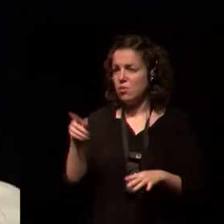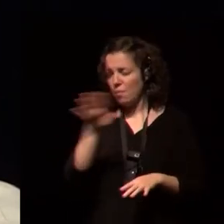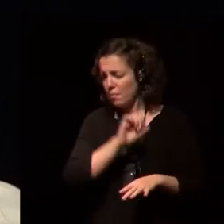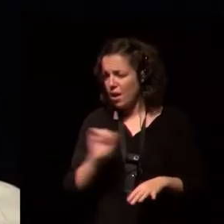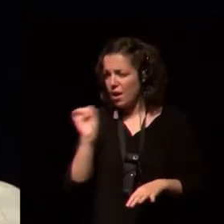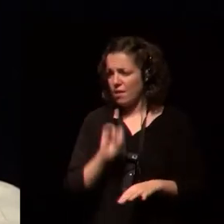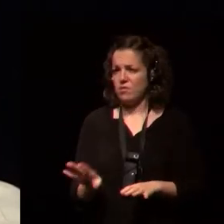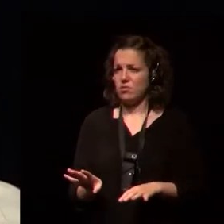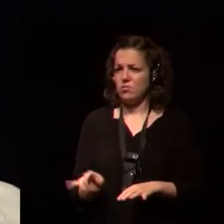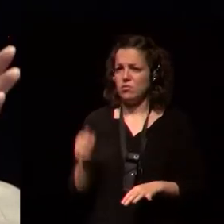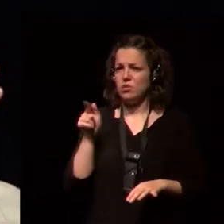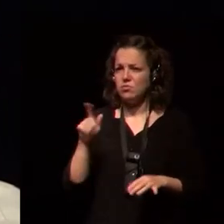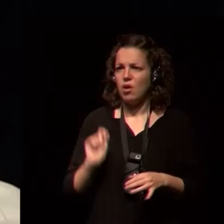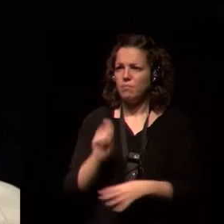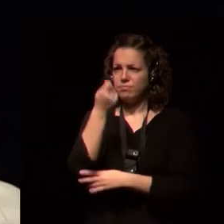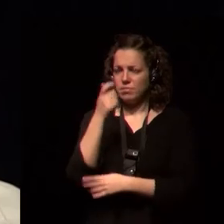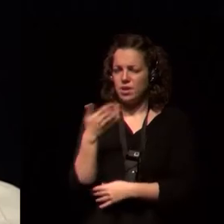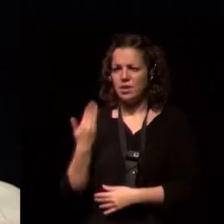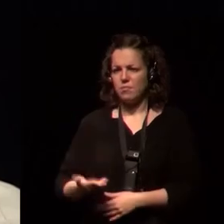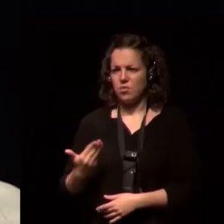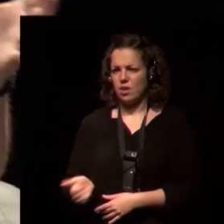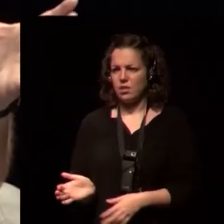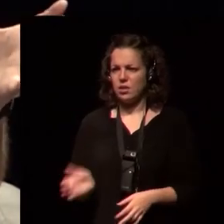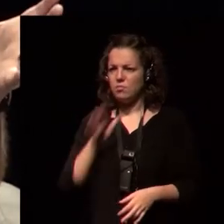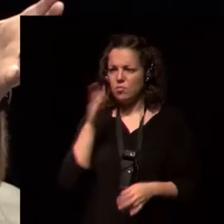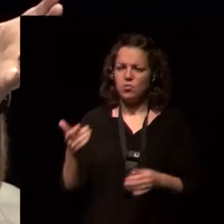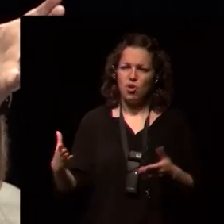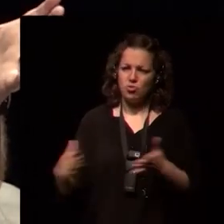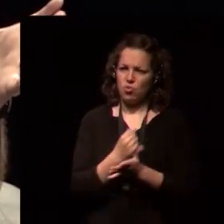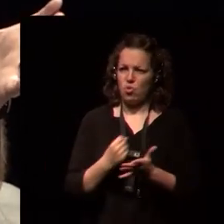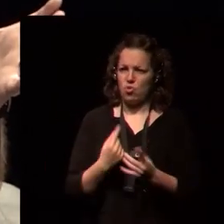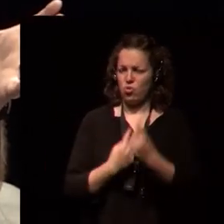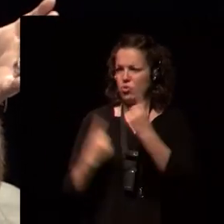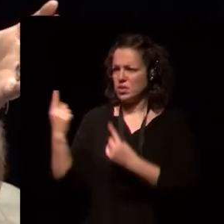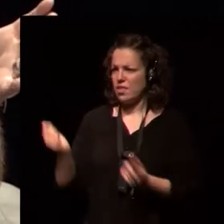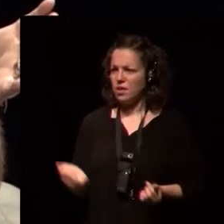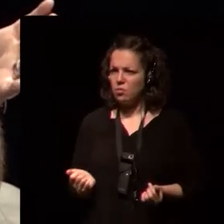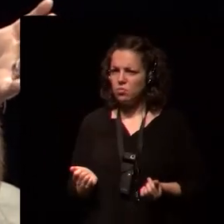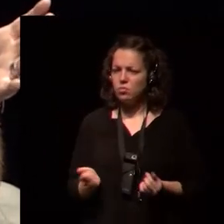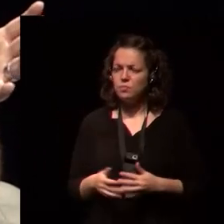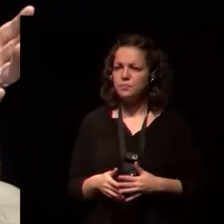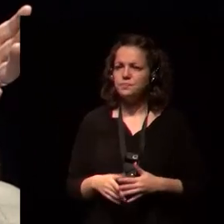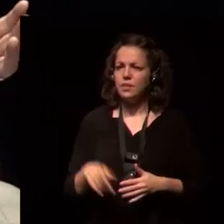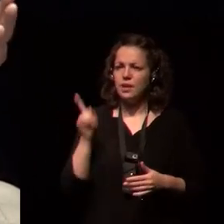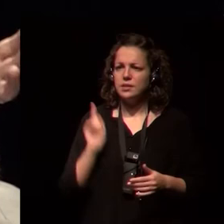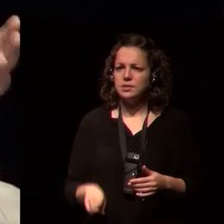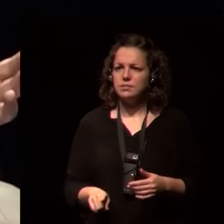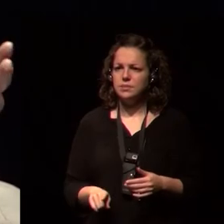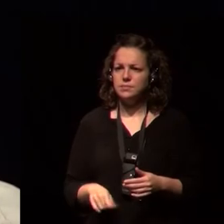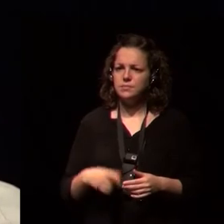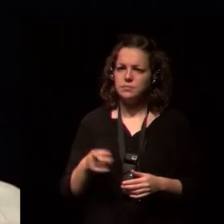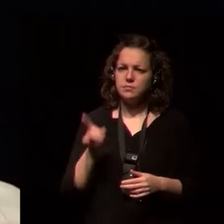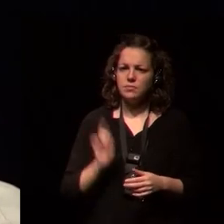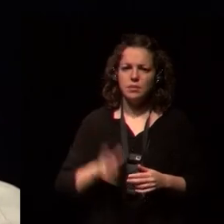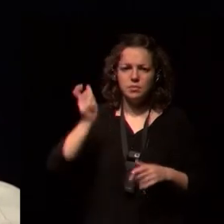fantástico. Es un gran logro de todos nosotros y de las decenas de